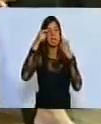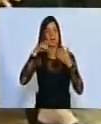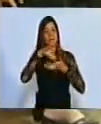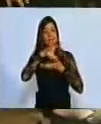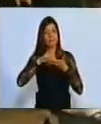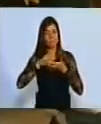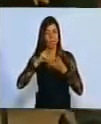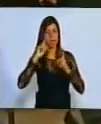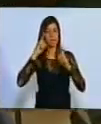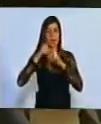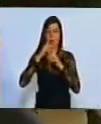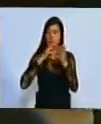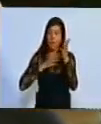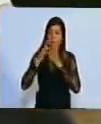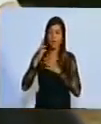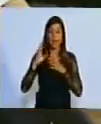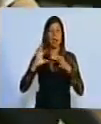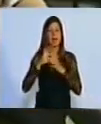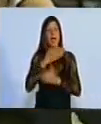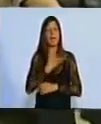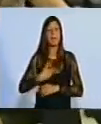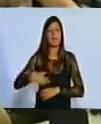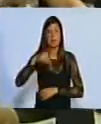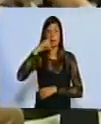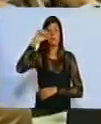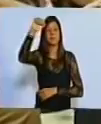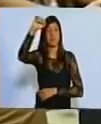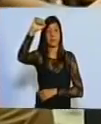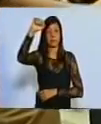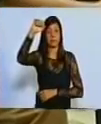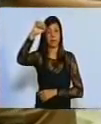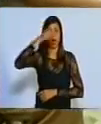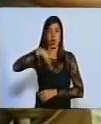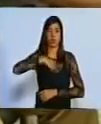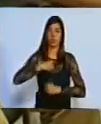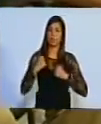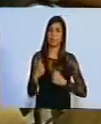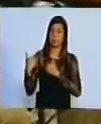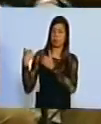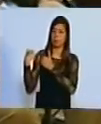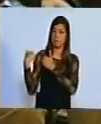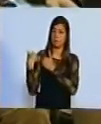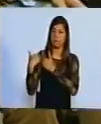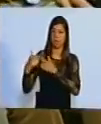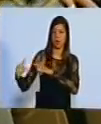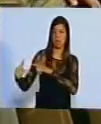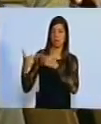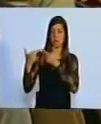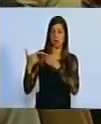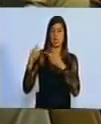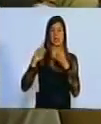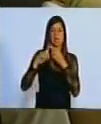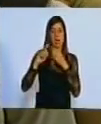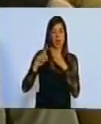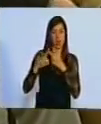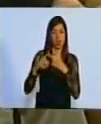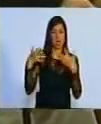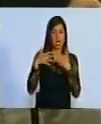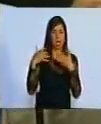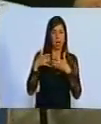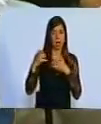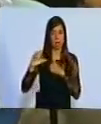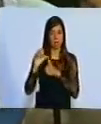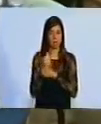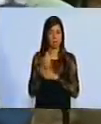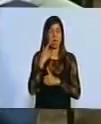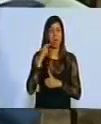y por lealtad con nuestro hermano presidente Nicolás Maduro, de asumir la tarea de enfrentar esta segunda conquista de Guayana